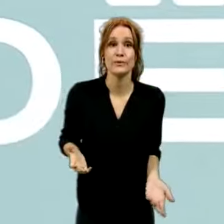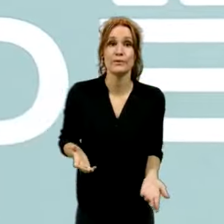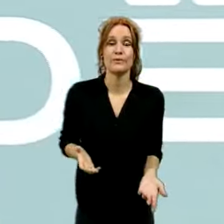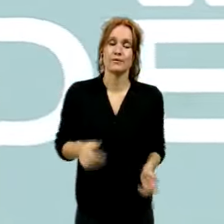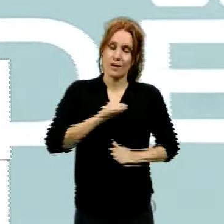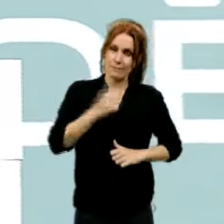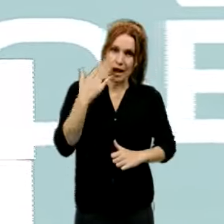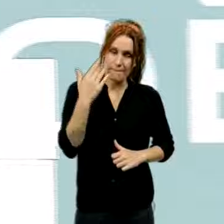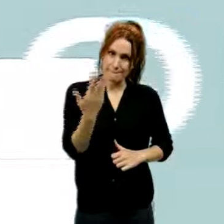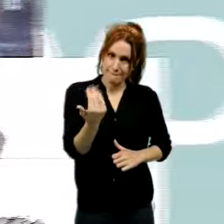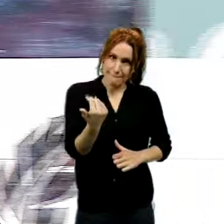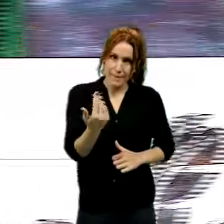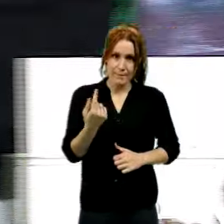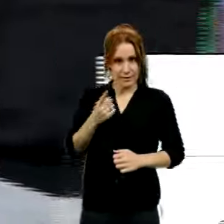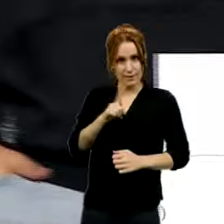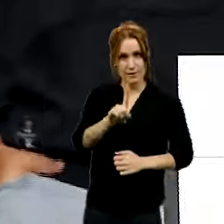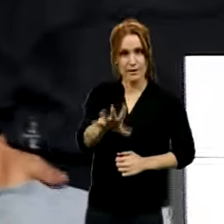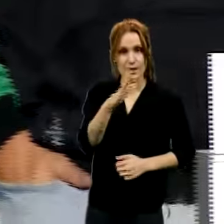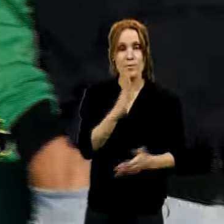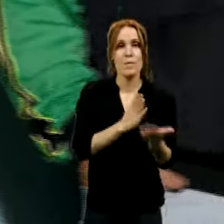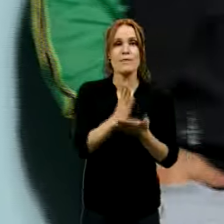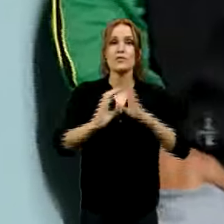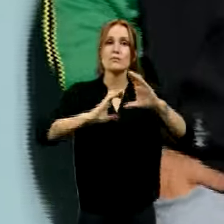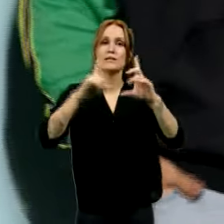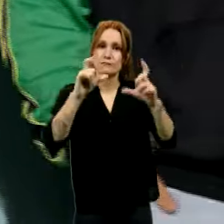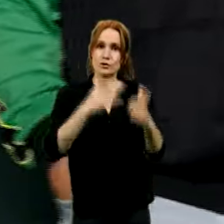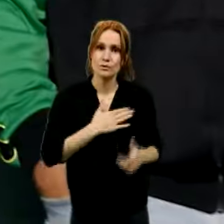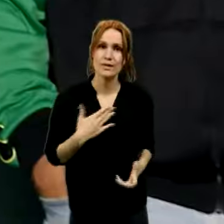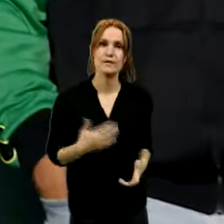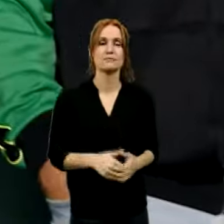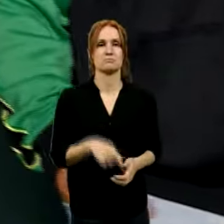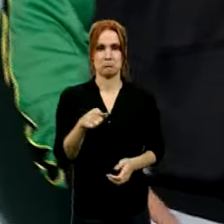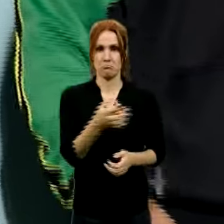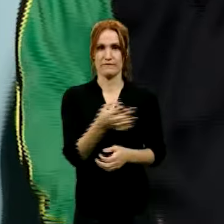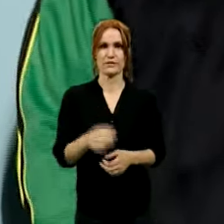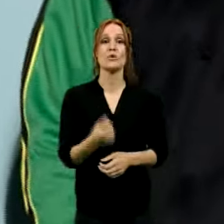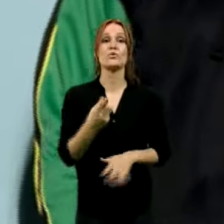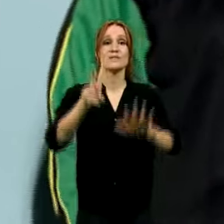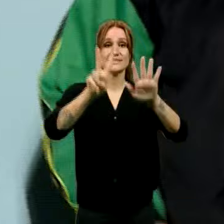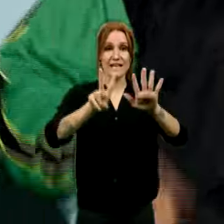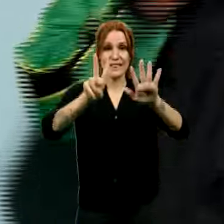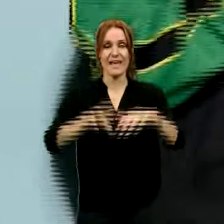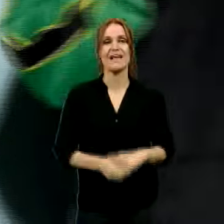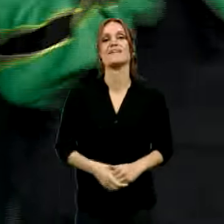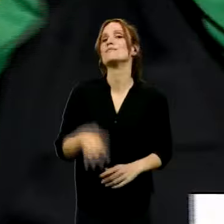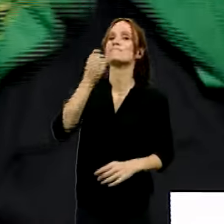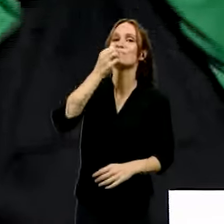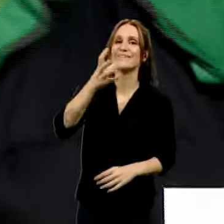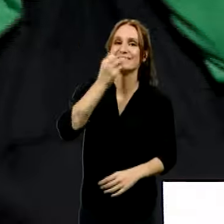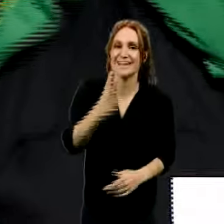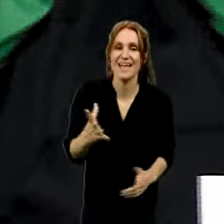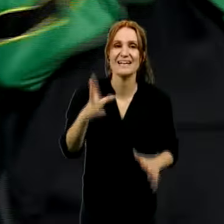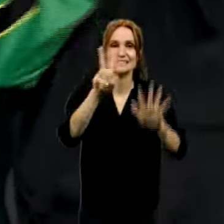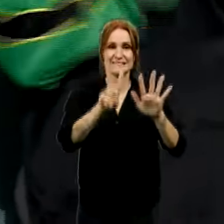Espera, hazte para adelante porque los medios de comunicación te quieren hacer una foto. Eso es. Ahí. ¡Número 7! ¡Muy bien! ¡Número